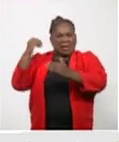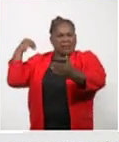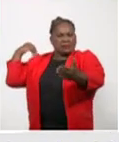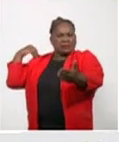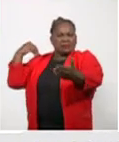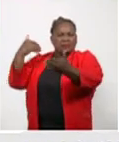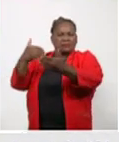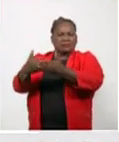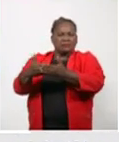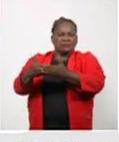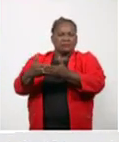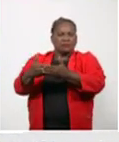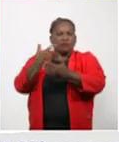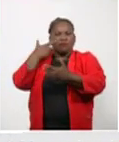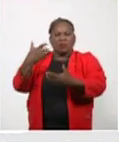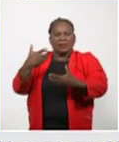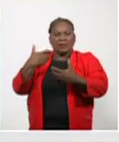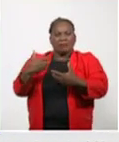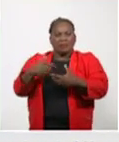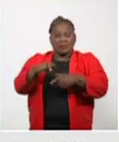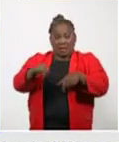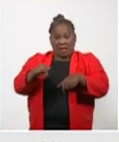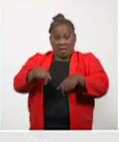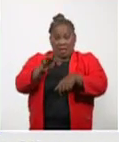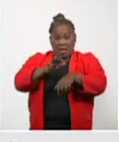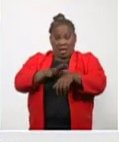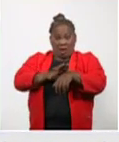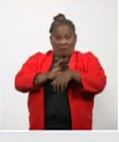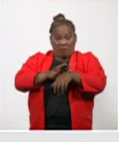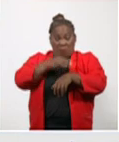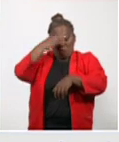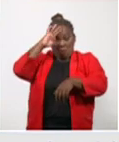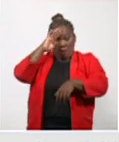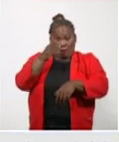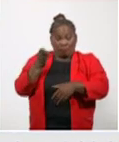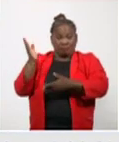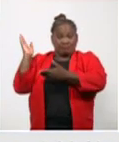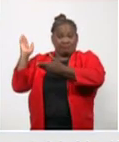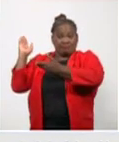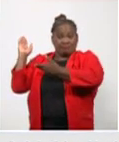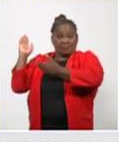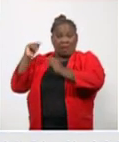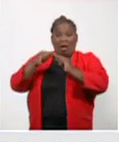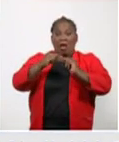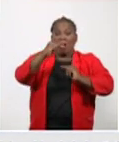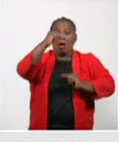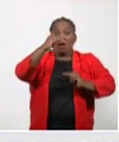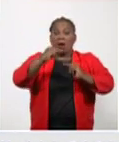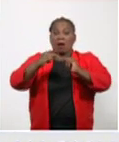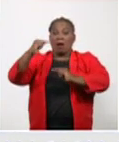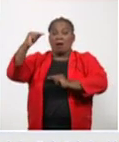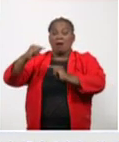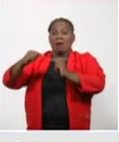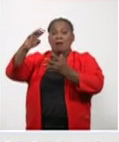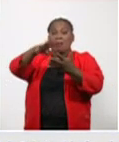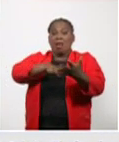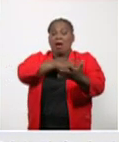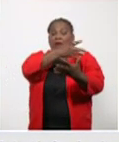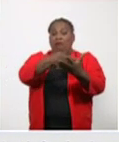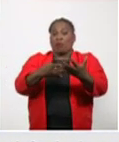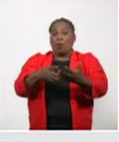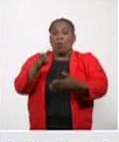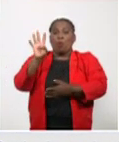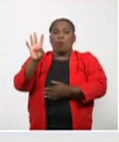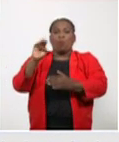predominen los casos autóctonos sobre los casos importados. Y como se puede ver en el gráfico, realmente llevamos 4